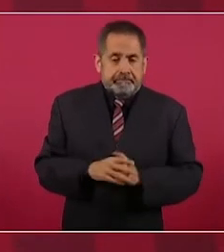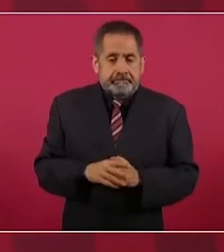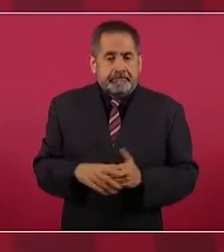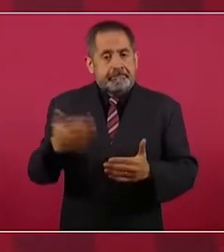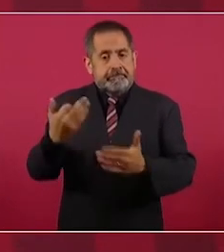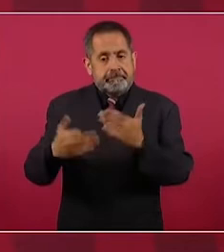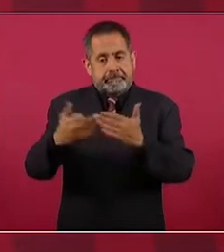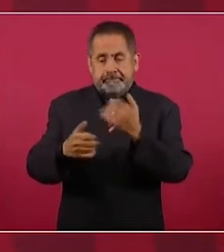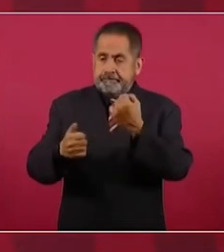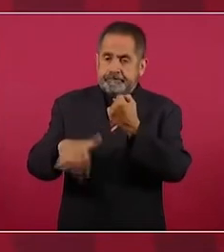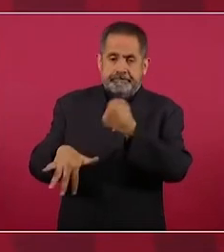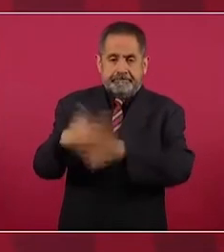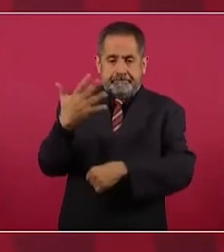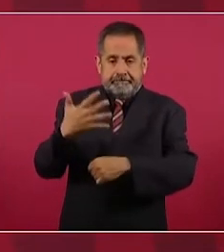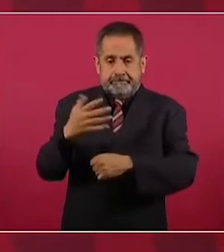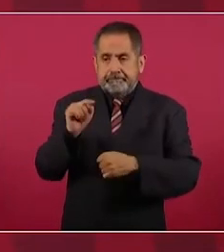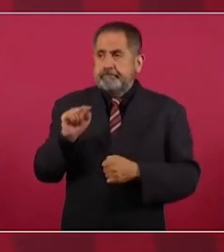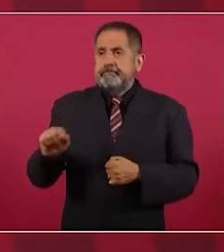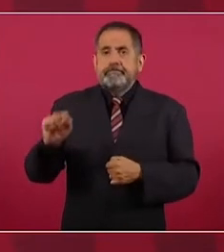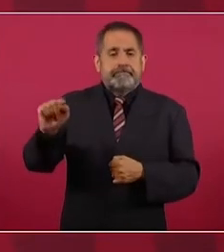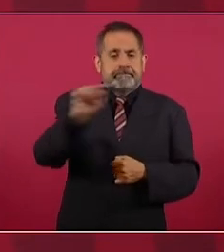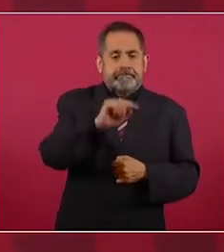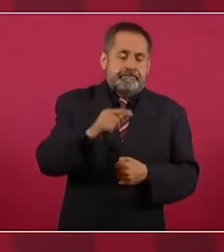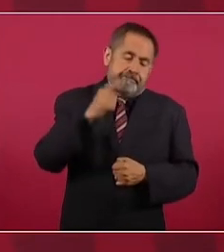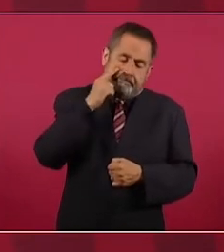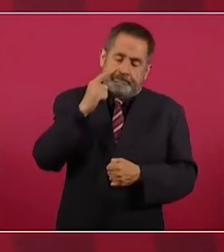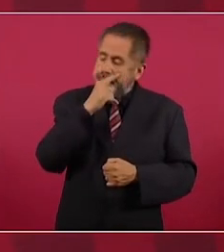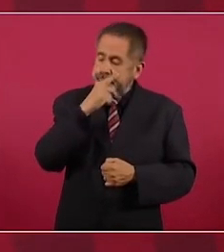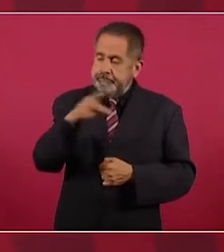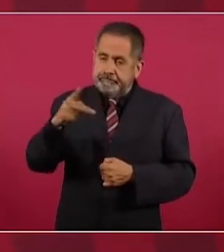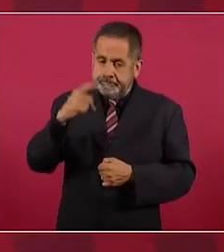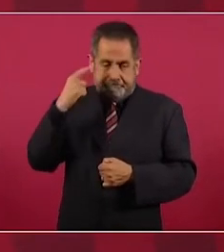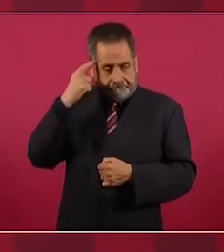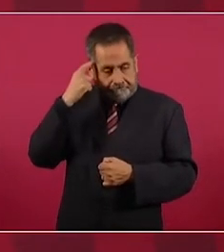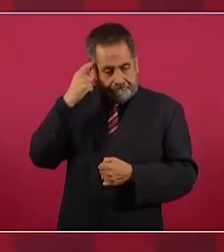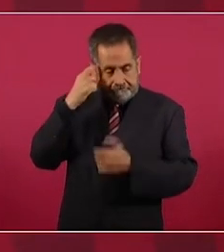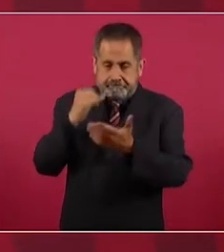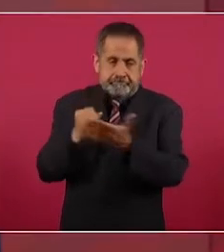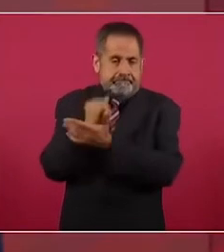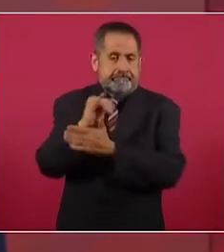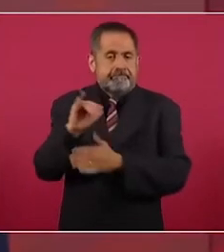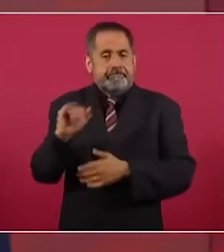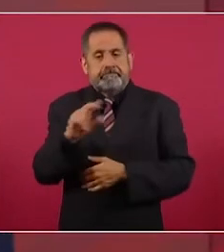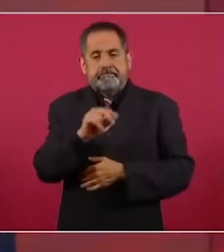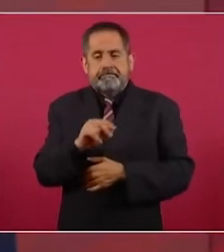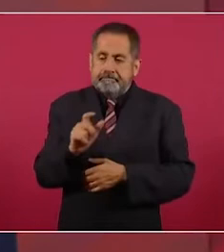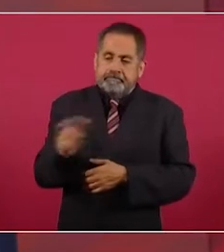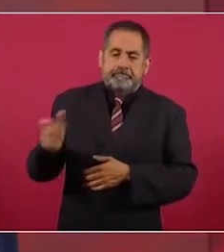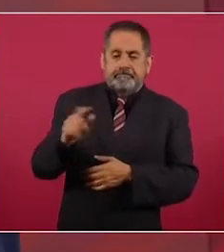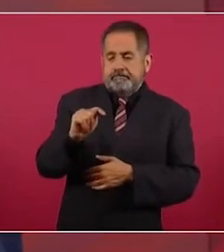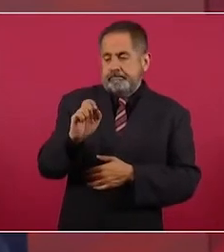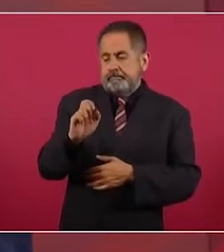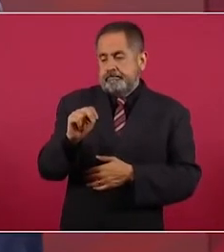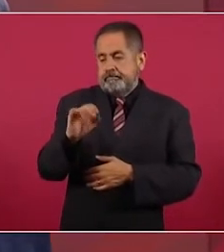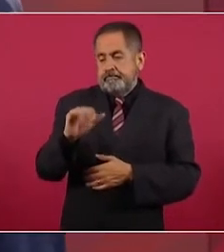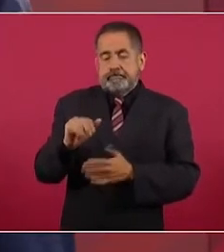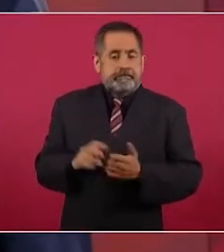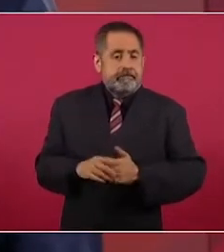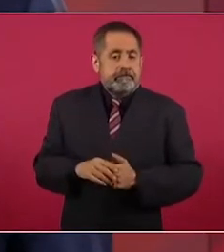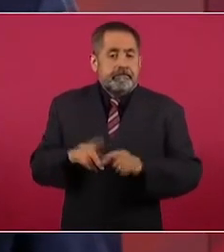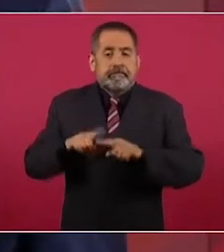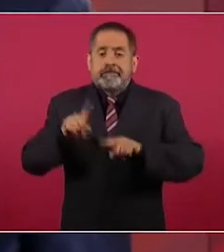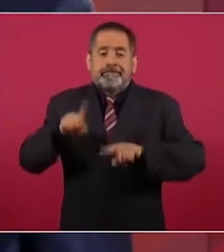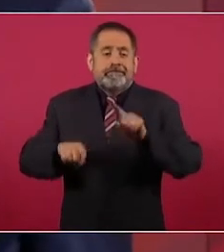faltan 15. Ellos tienen que tomar las decisiones, todo de acuerdo a